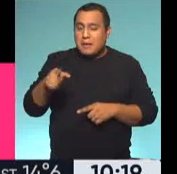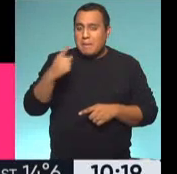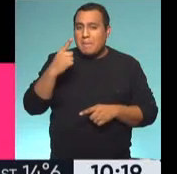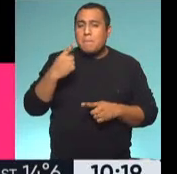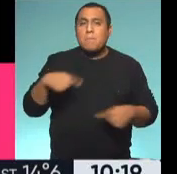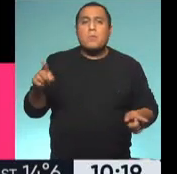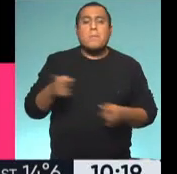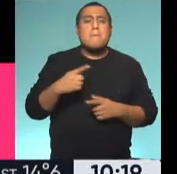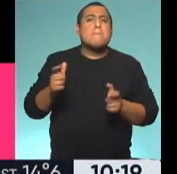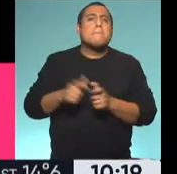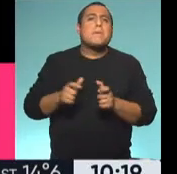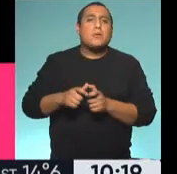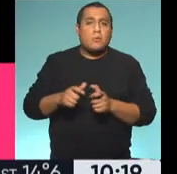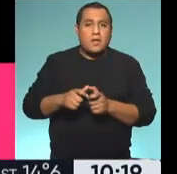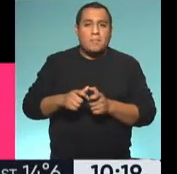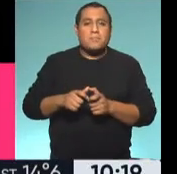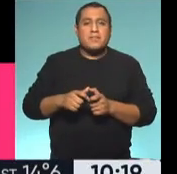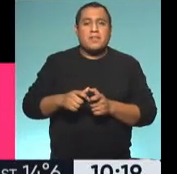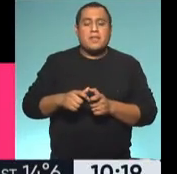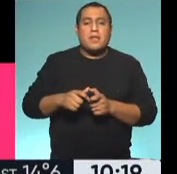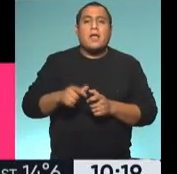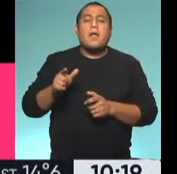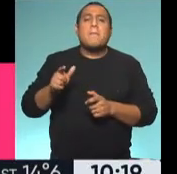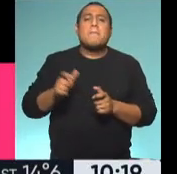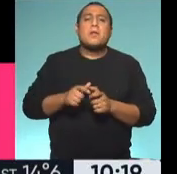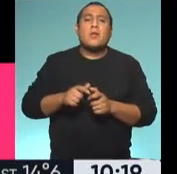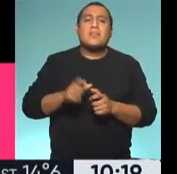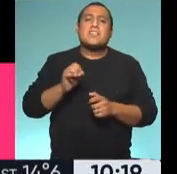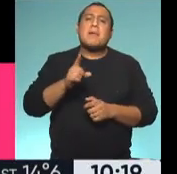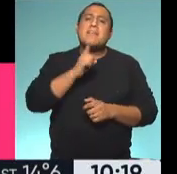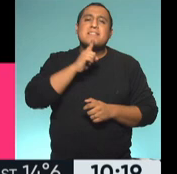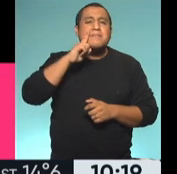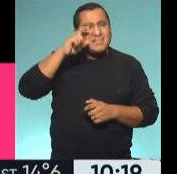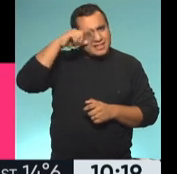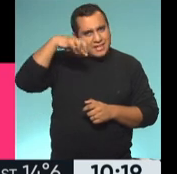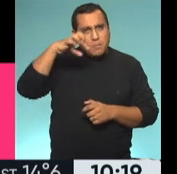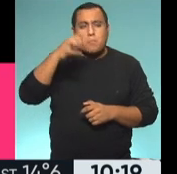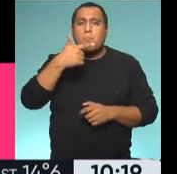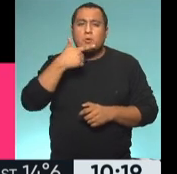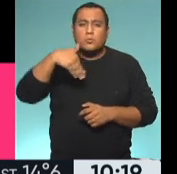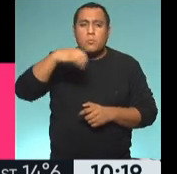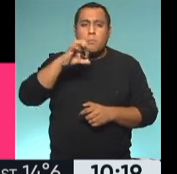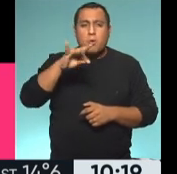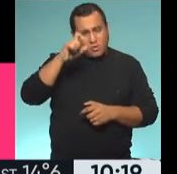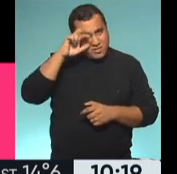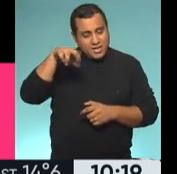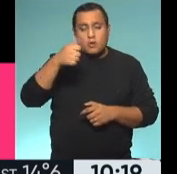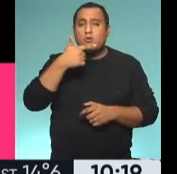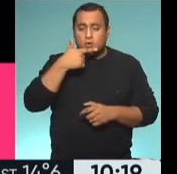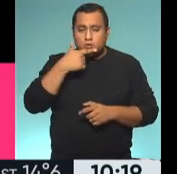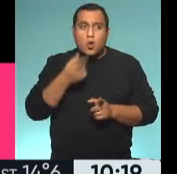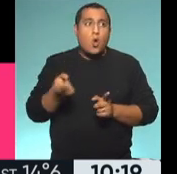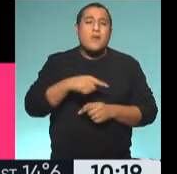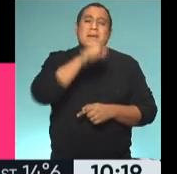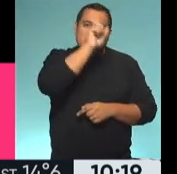de su película El Gran Dictador, su película Tiempos Modernos. Está cantado por Nat King